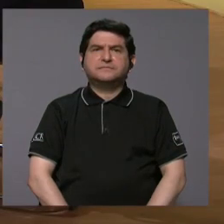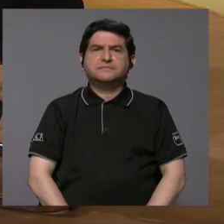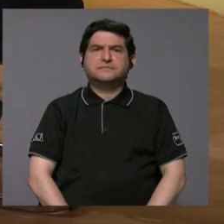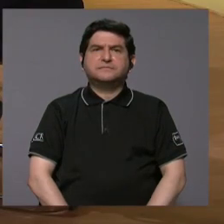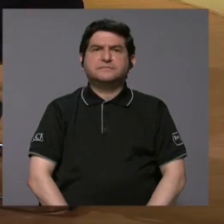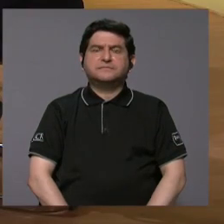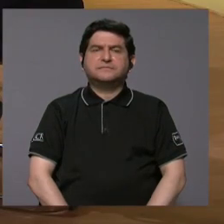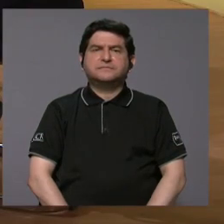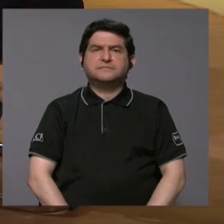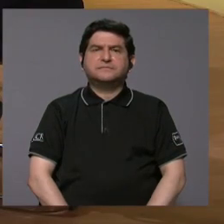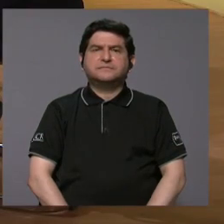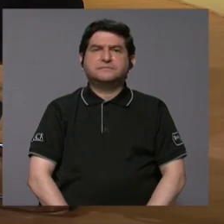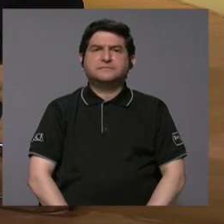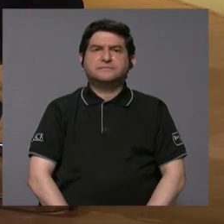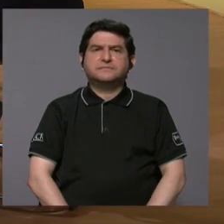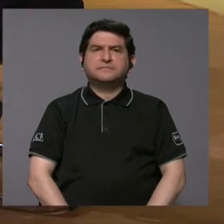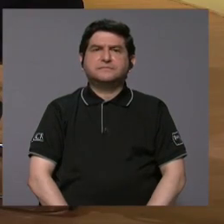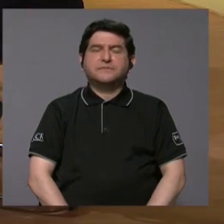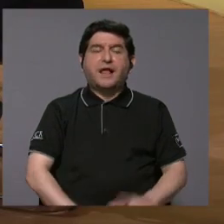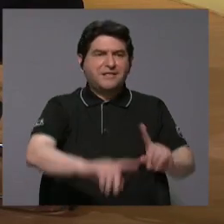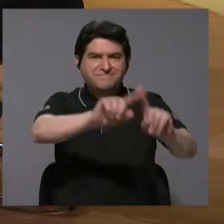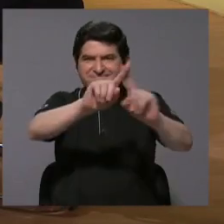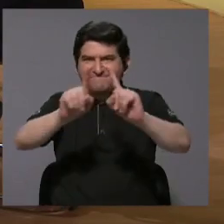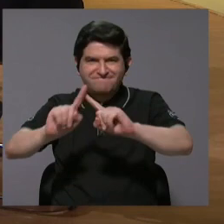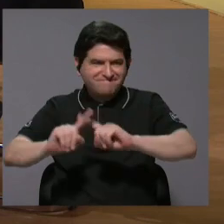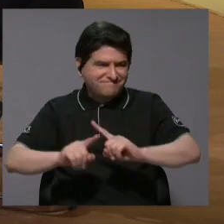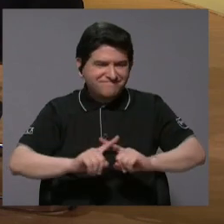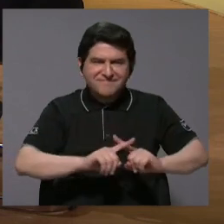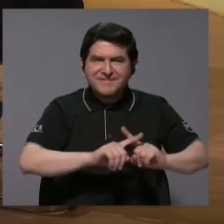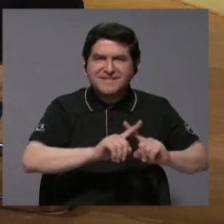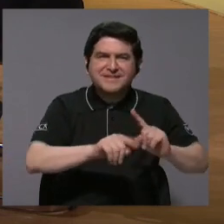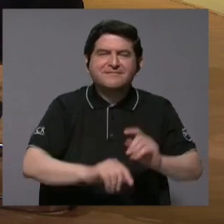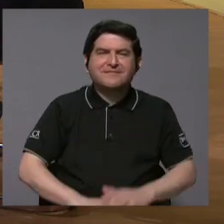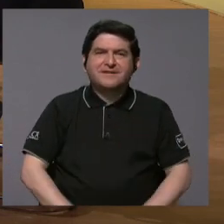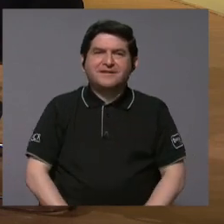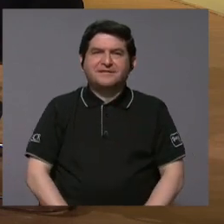han tenido los distintos